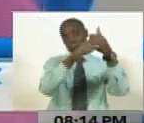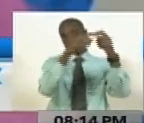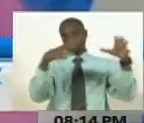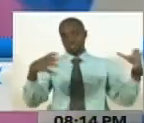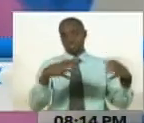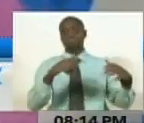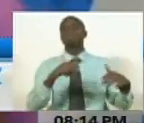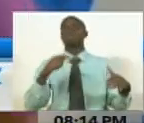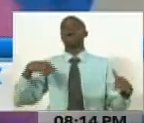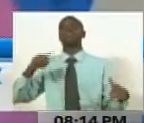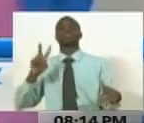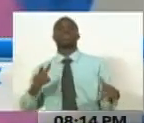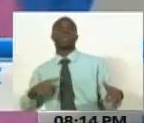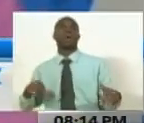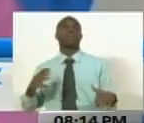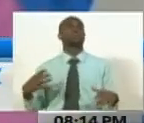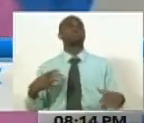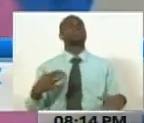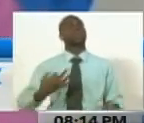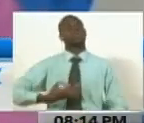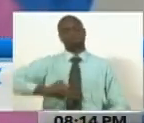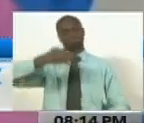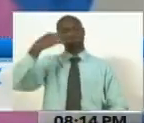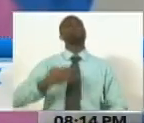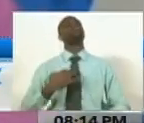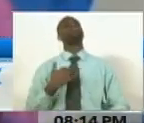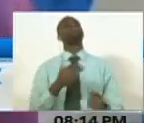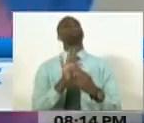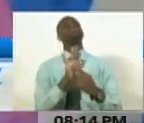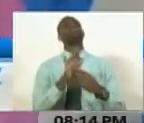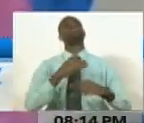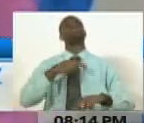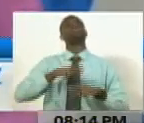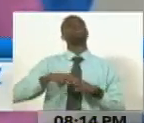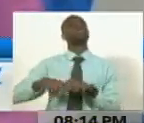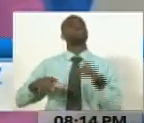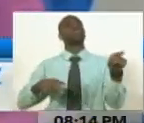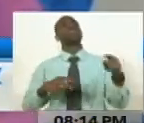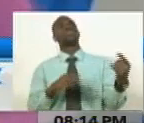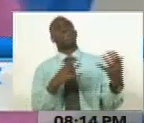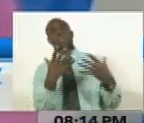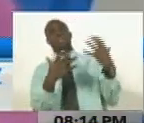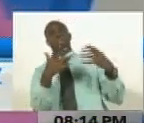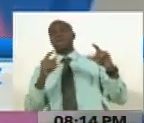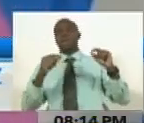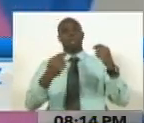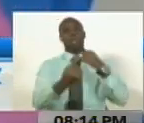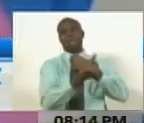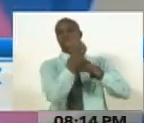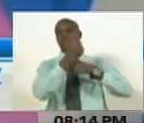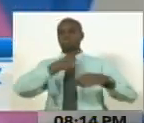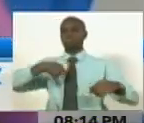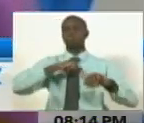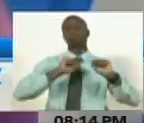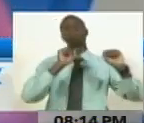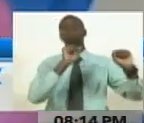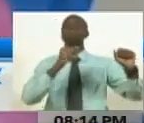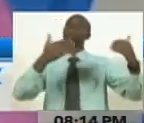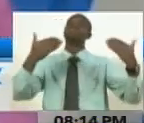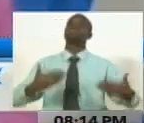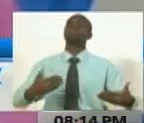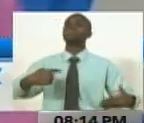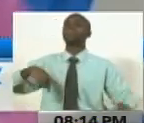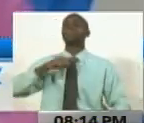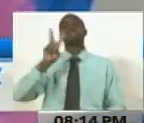comitiva venezolana, que dignamente sintieron a ese pueblo que hoy se fue a las calles de nuestro país a defender